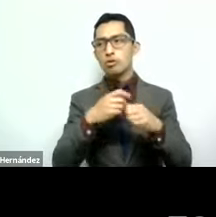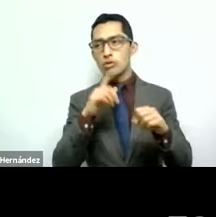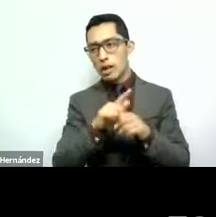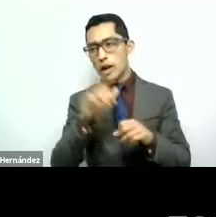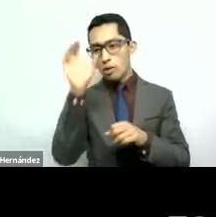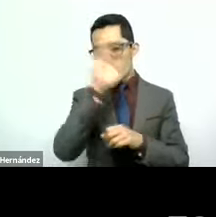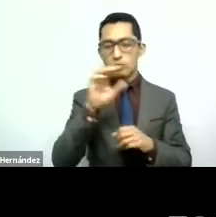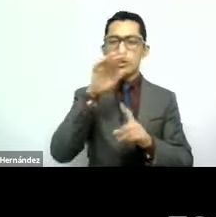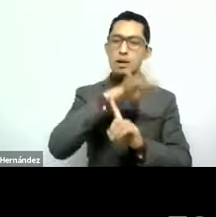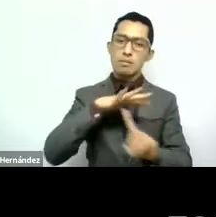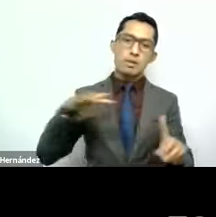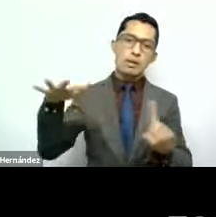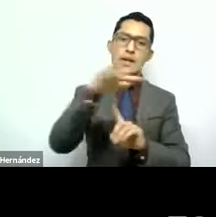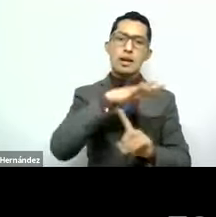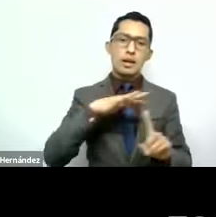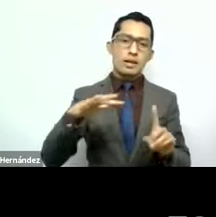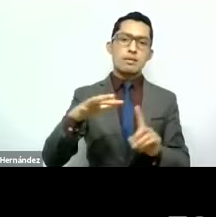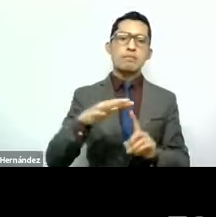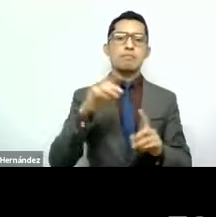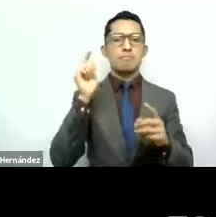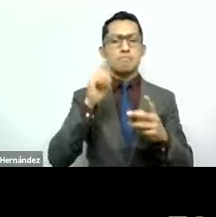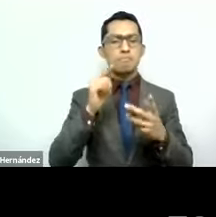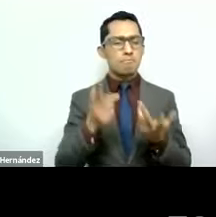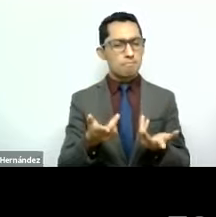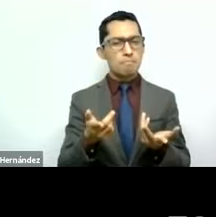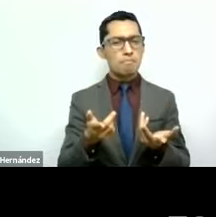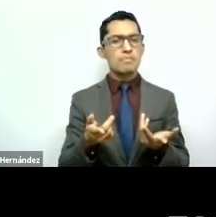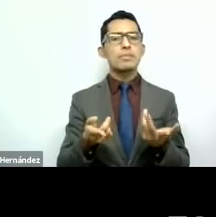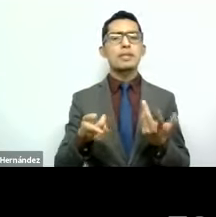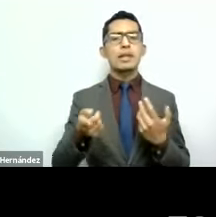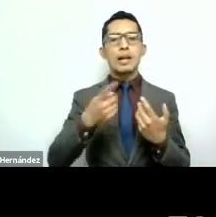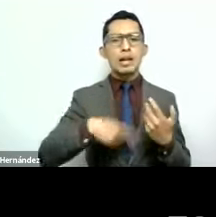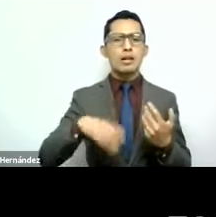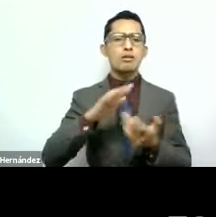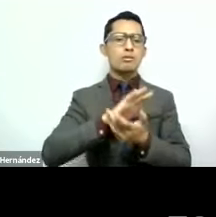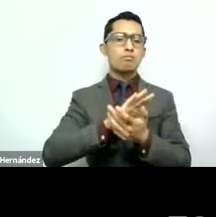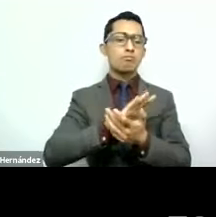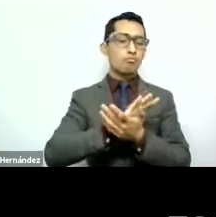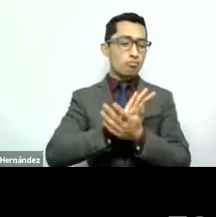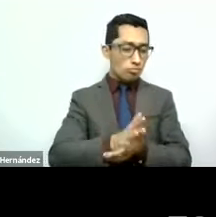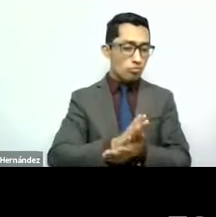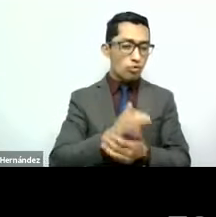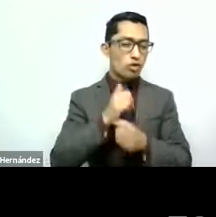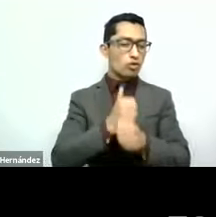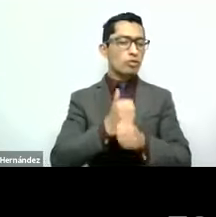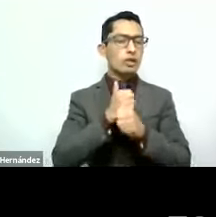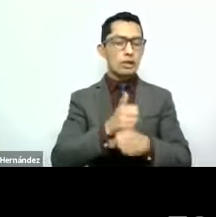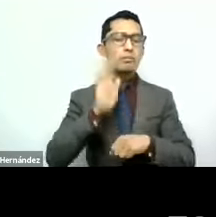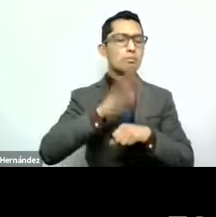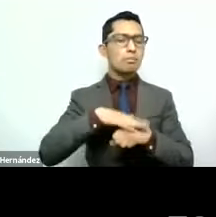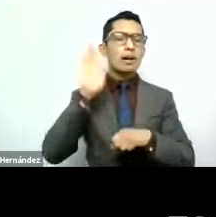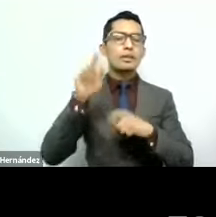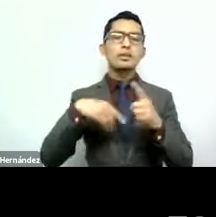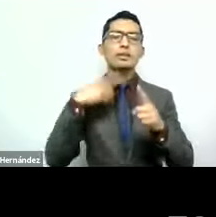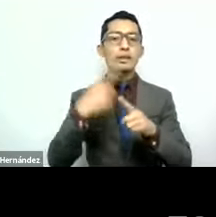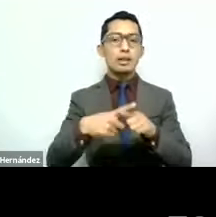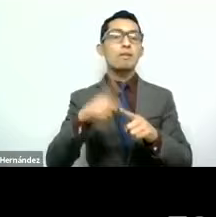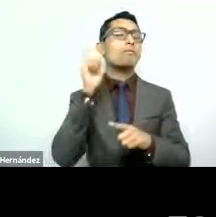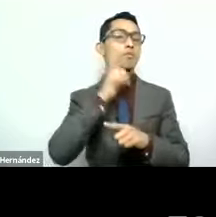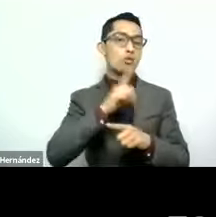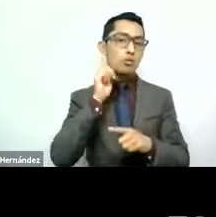y ambientales, las que más discriminación sufren son las mujeres, ¿no? Por este fenómeno